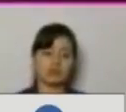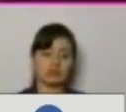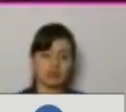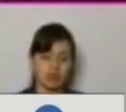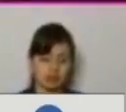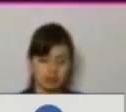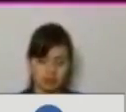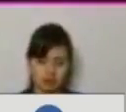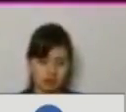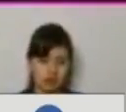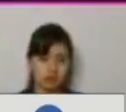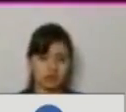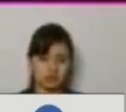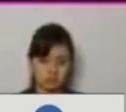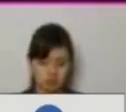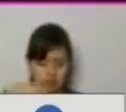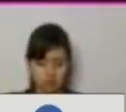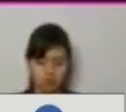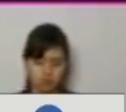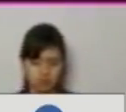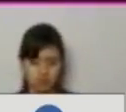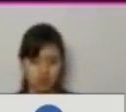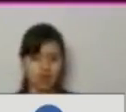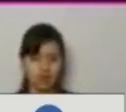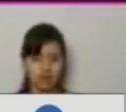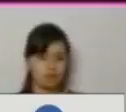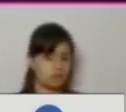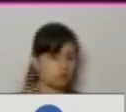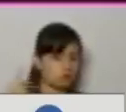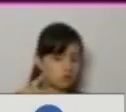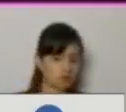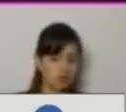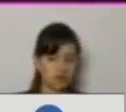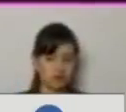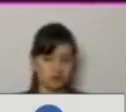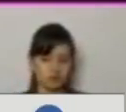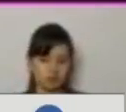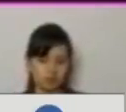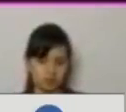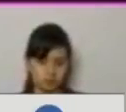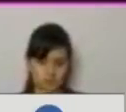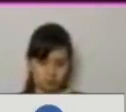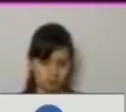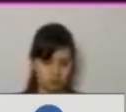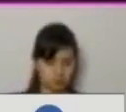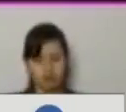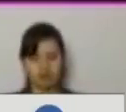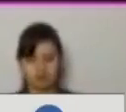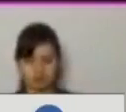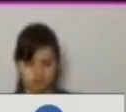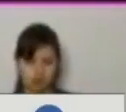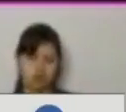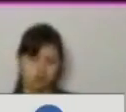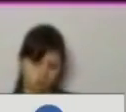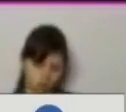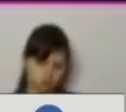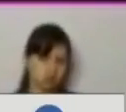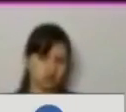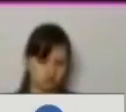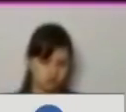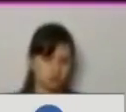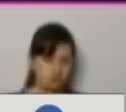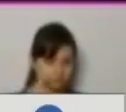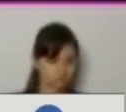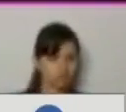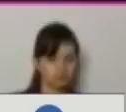estructura y funcionarios del INE en Puebla. Van a estar haciendo una tarea que no les corresponde, sobre todo aquellos